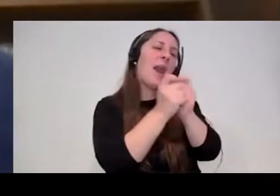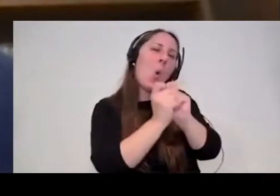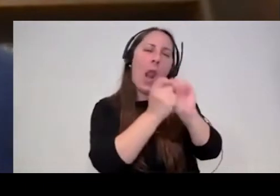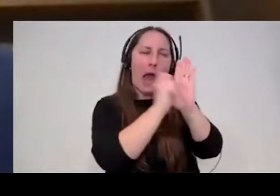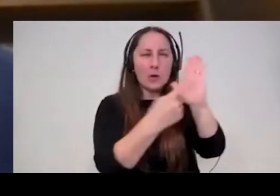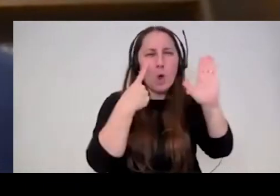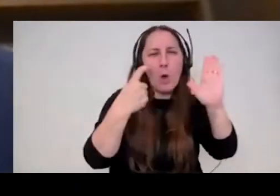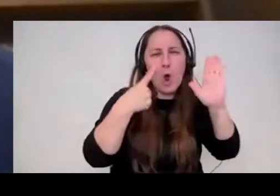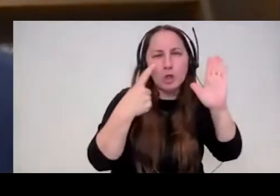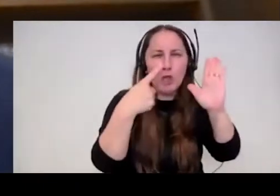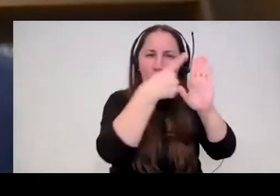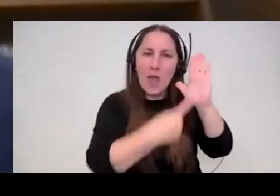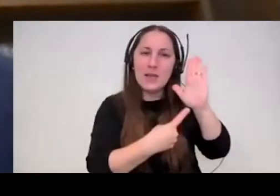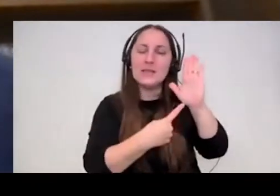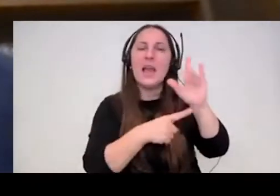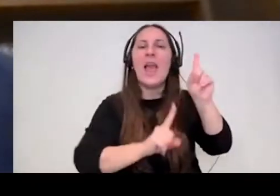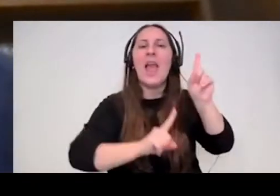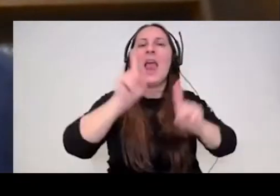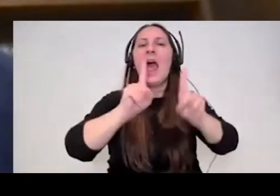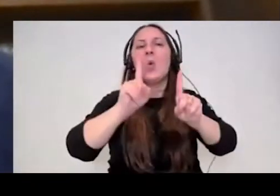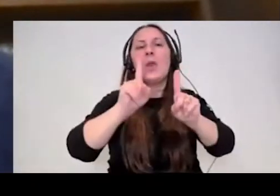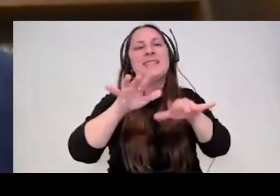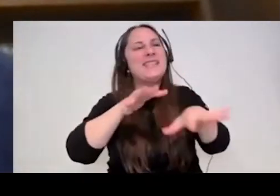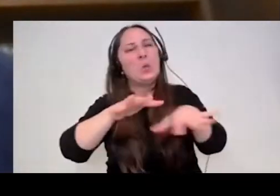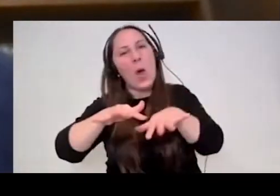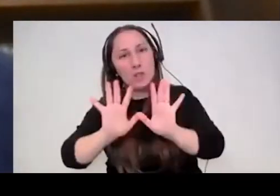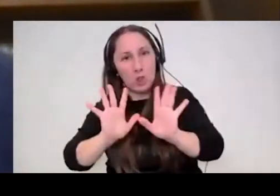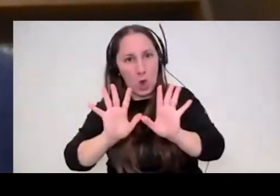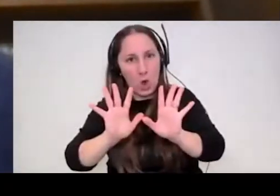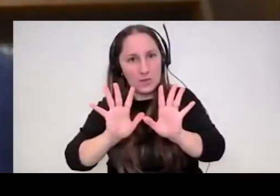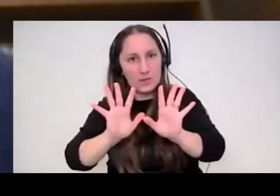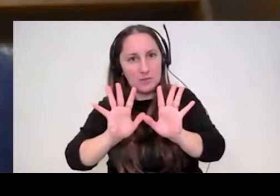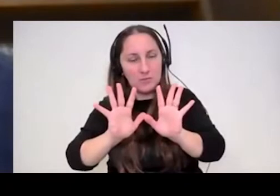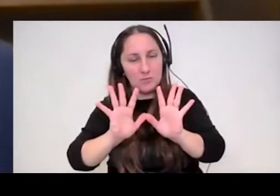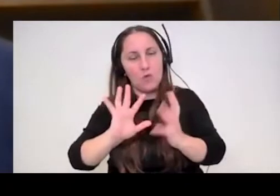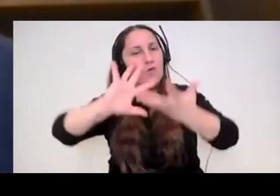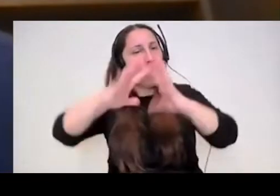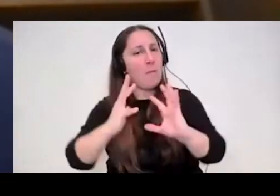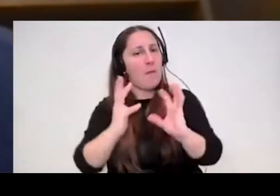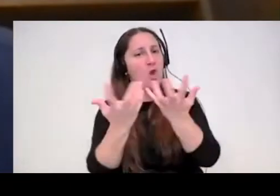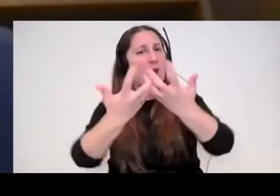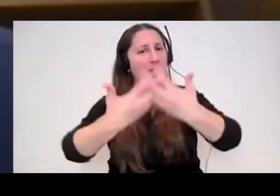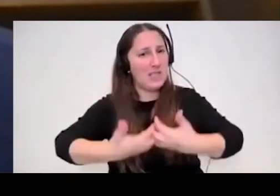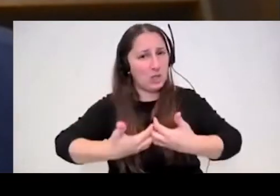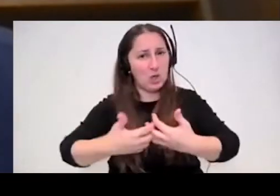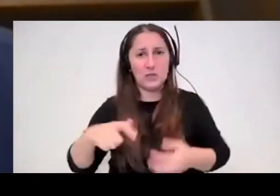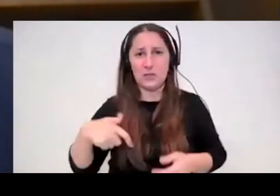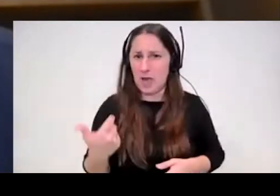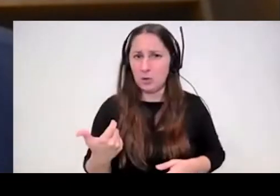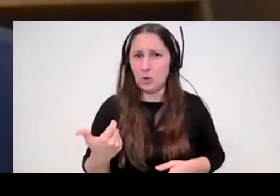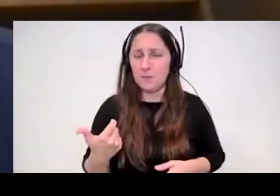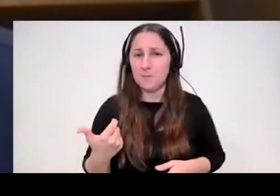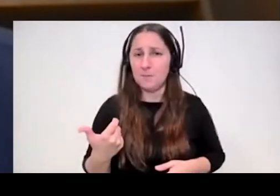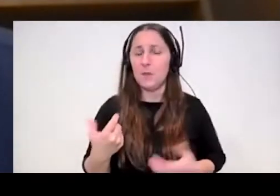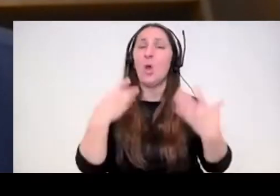en determinado sentido la forma de organización sindical? Porque vamos a ver que